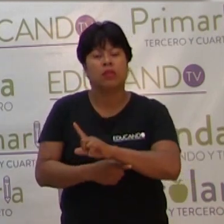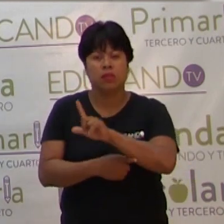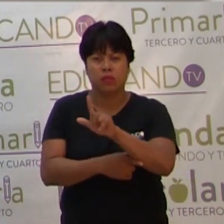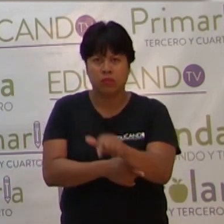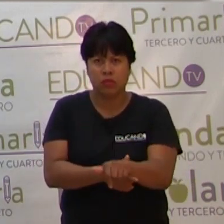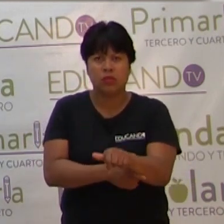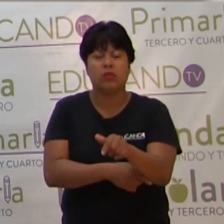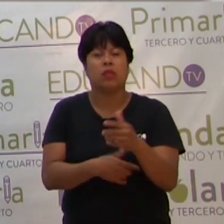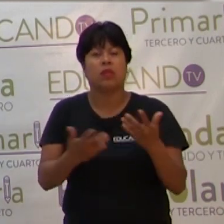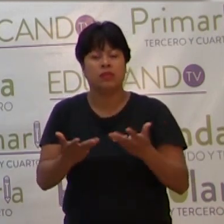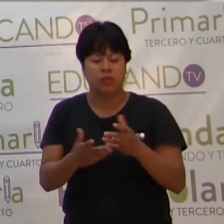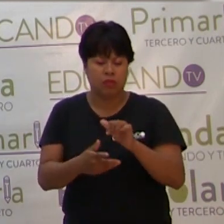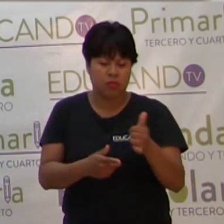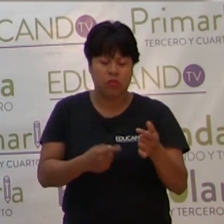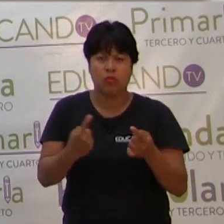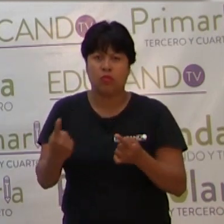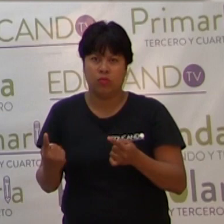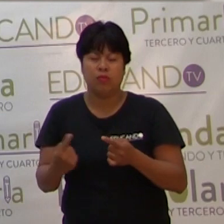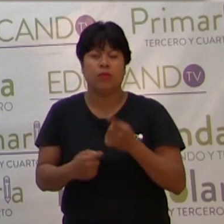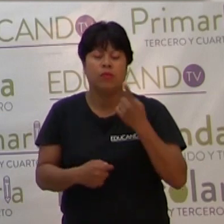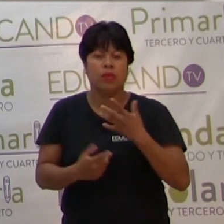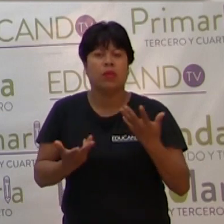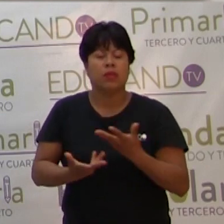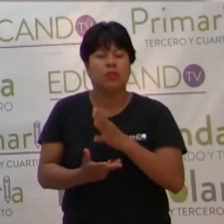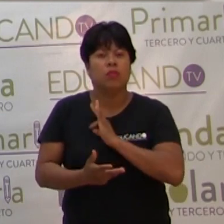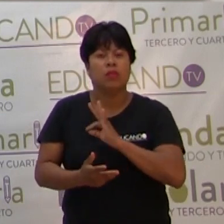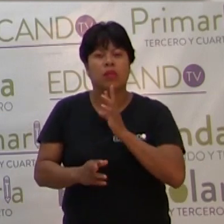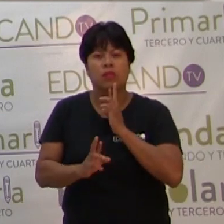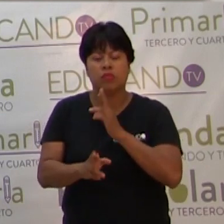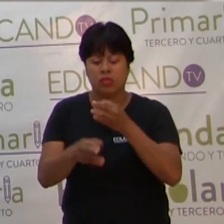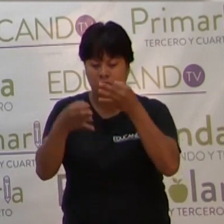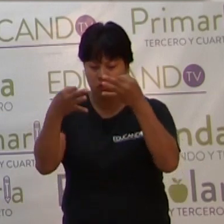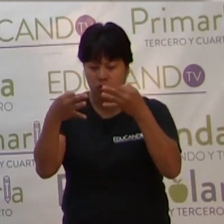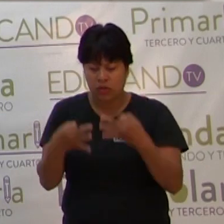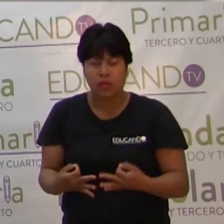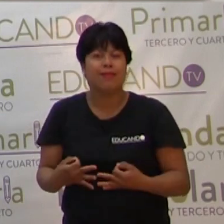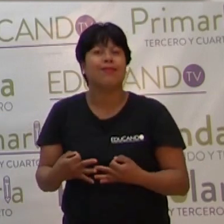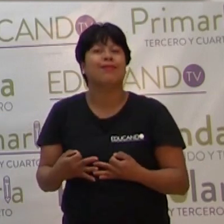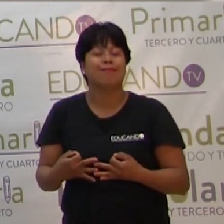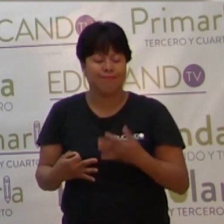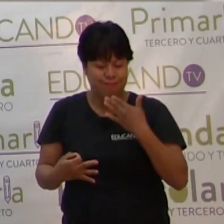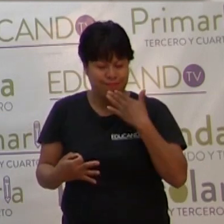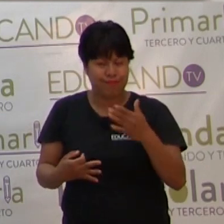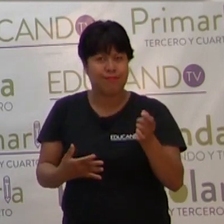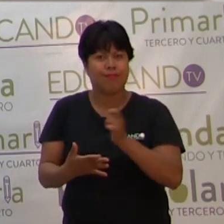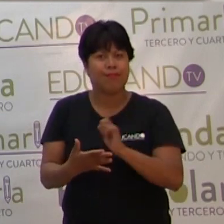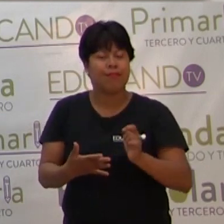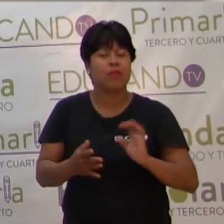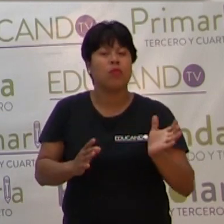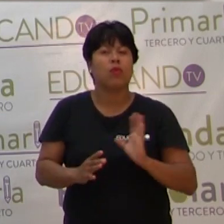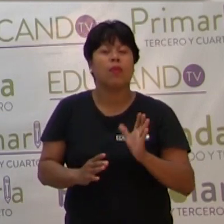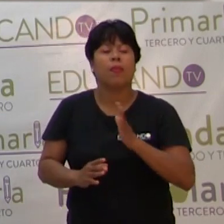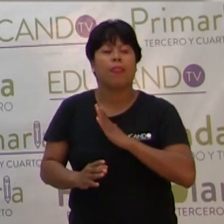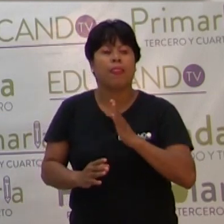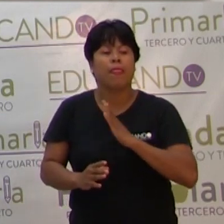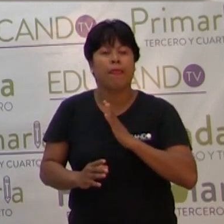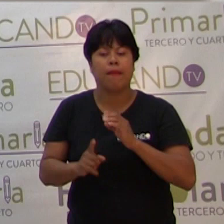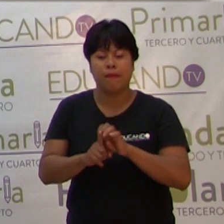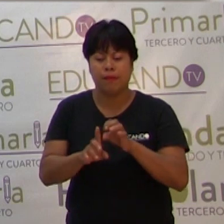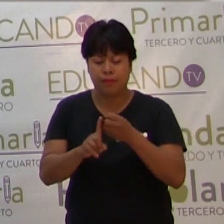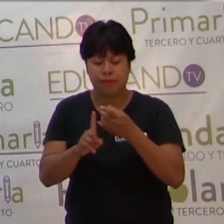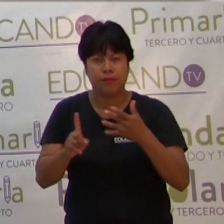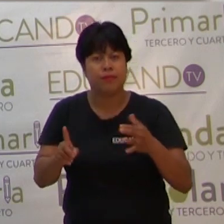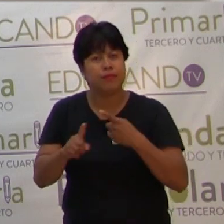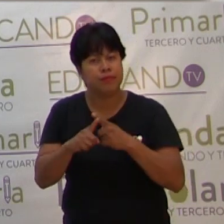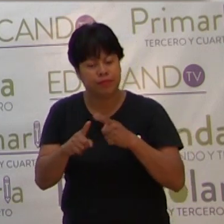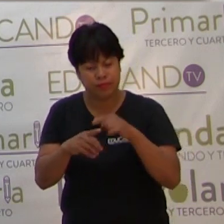posteriormente hacer otra para que te salga un resultado correcto, adecuado cuando tienes una serie de algoritmos